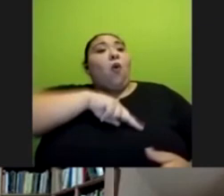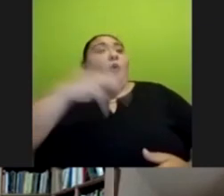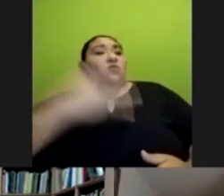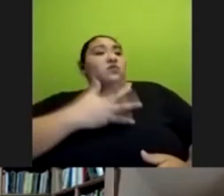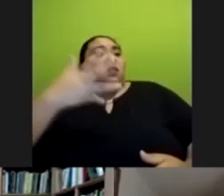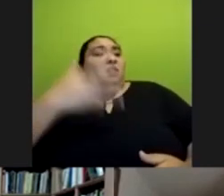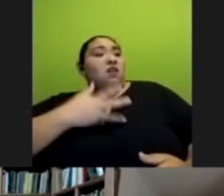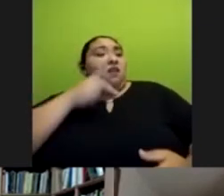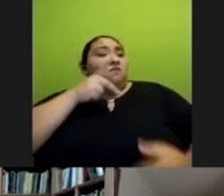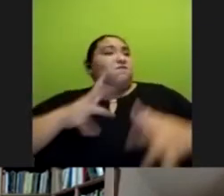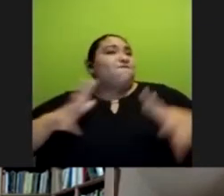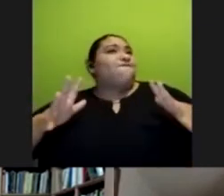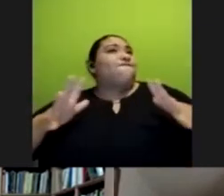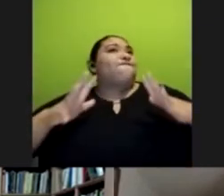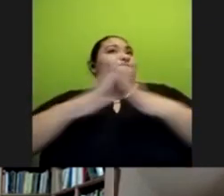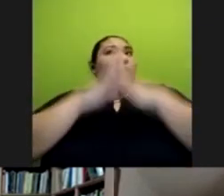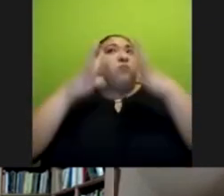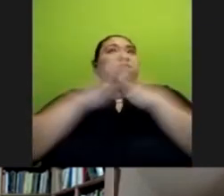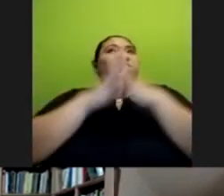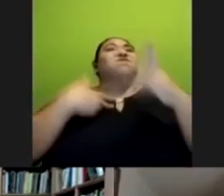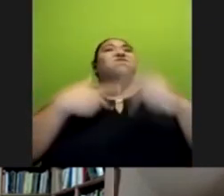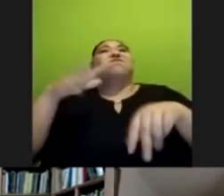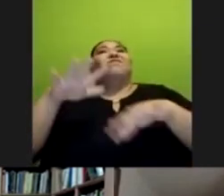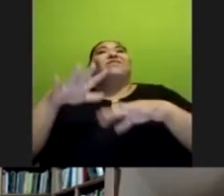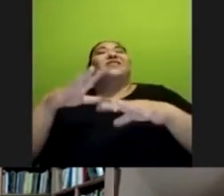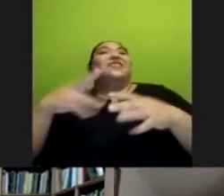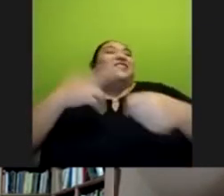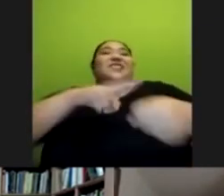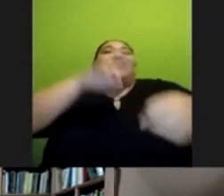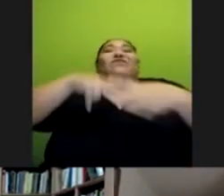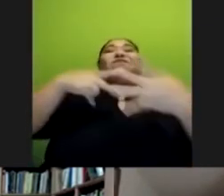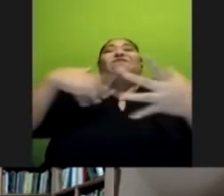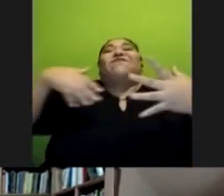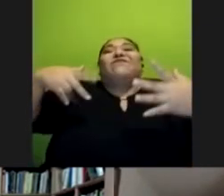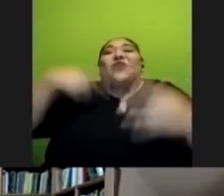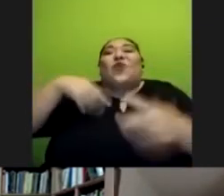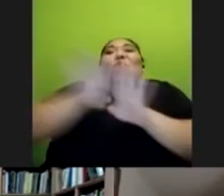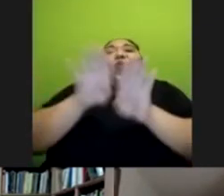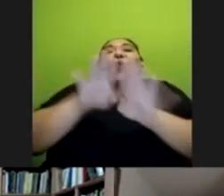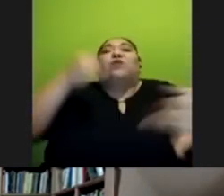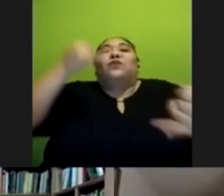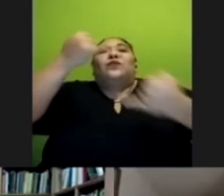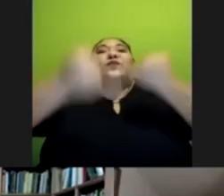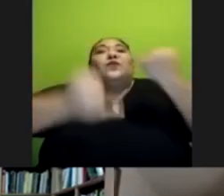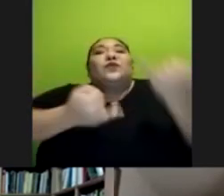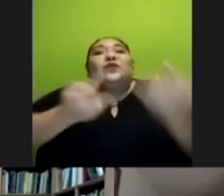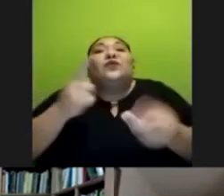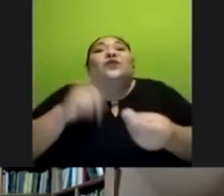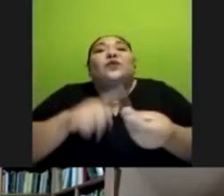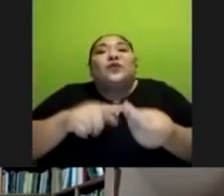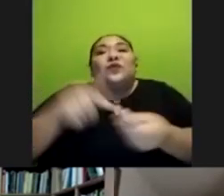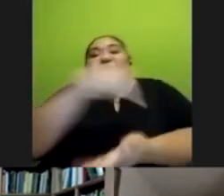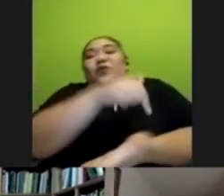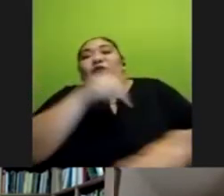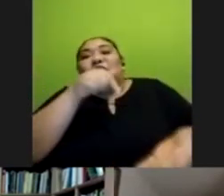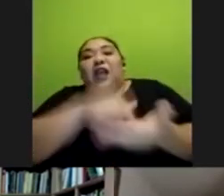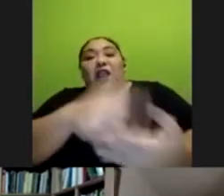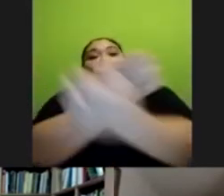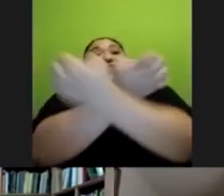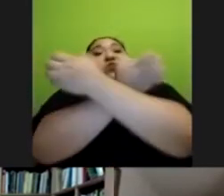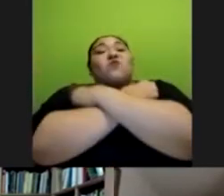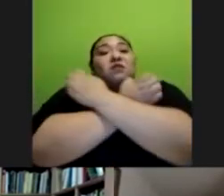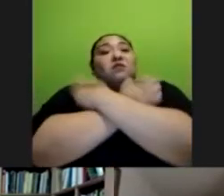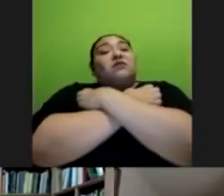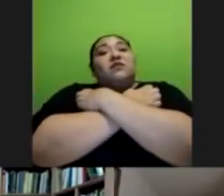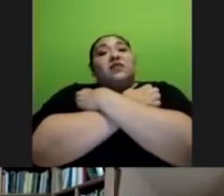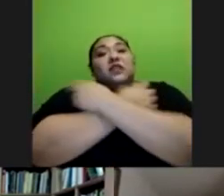cultural que se juega fundamentalmente en el terreno educativo. Yo creo que ese es un terreno propicio en el